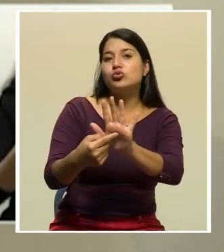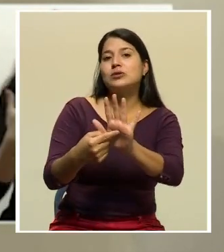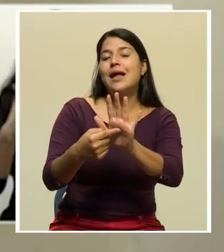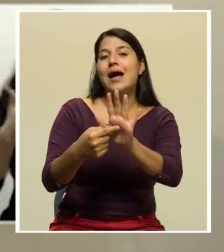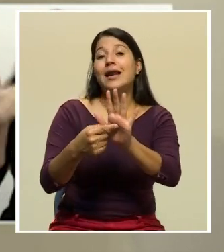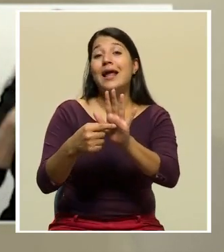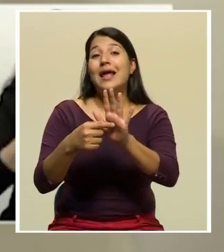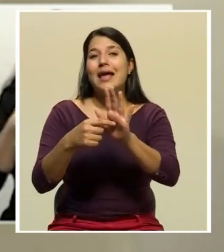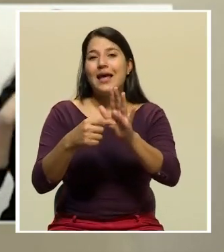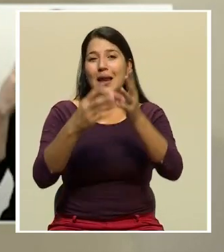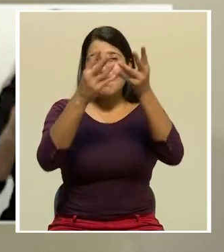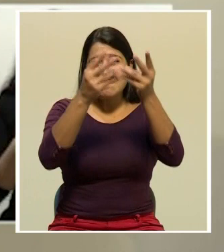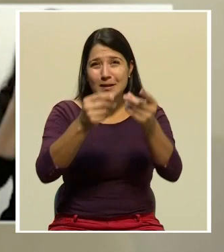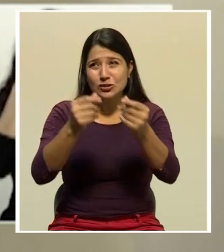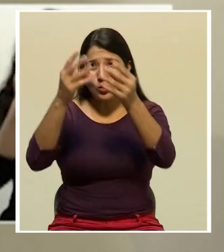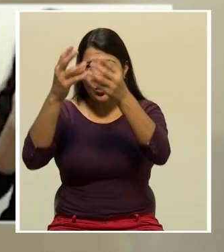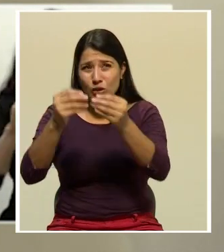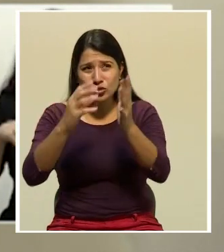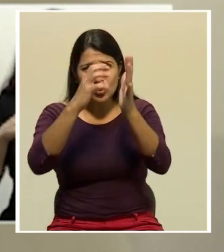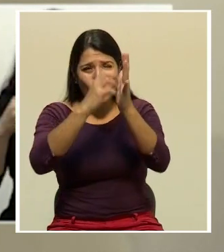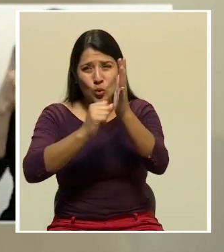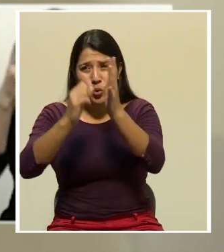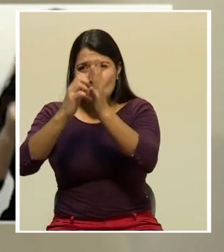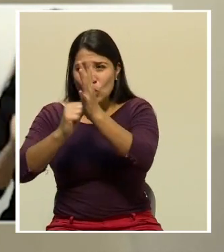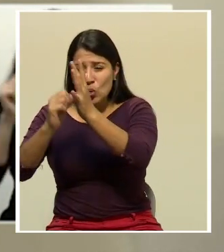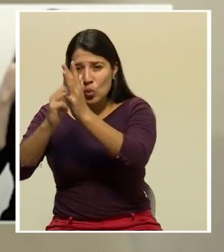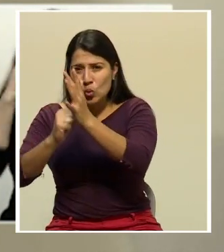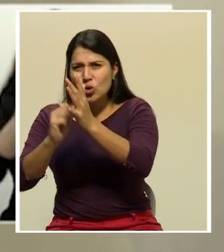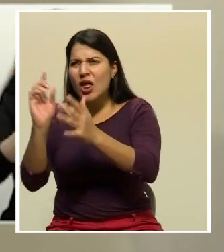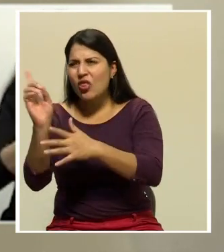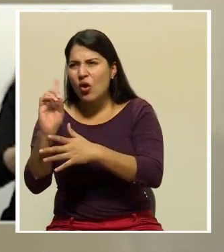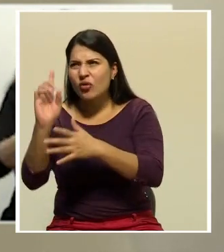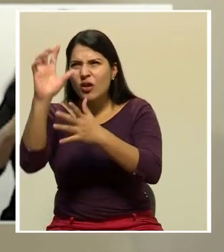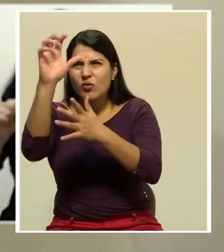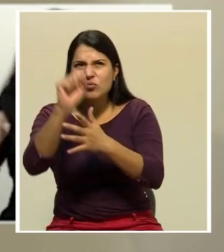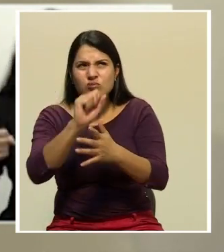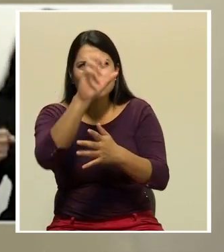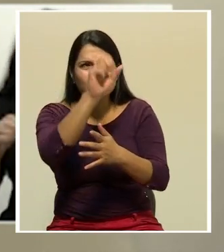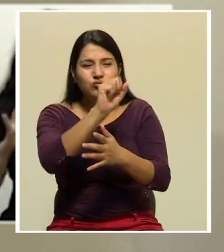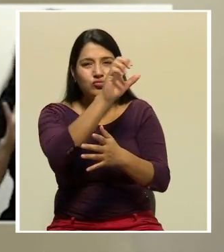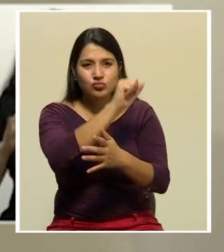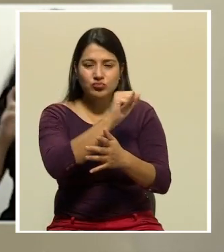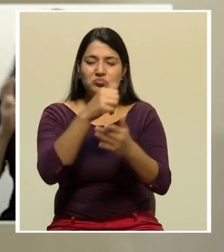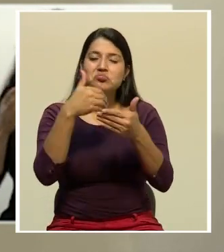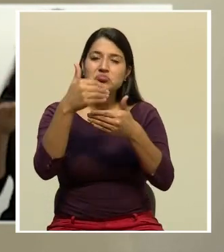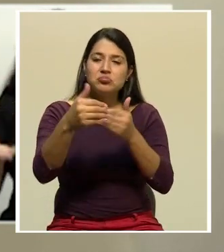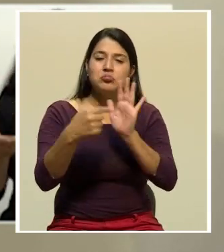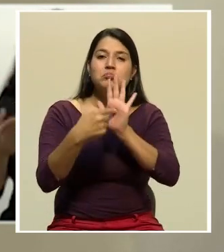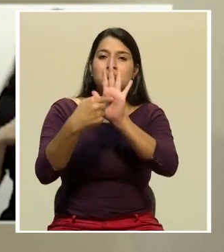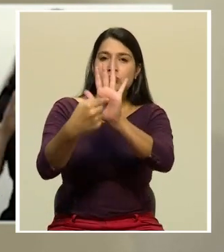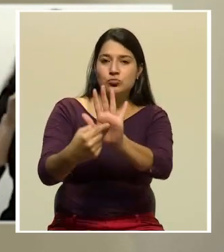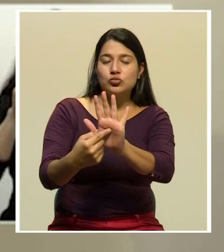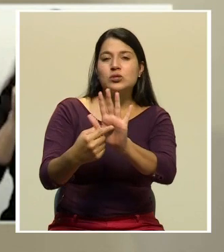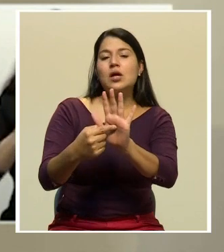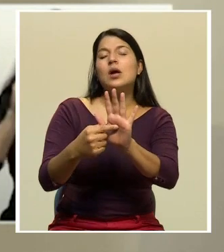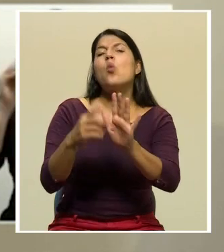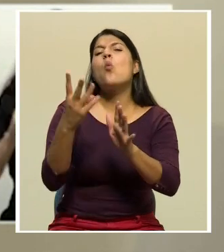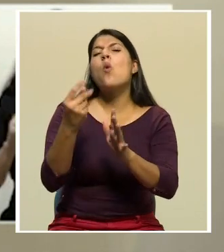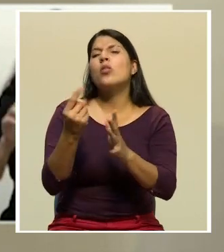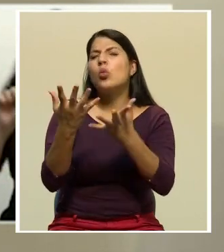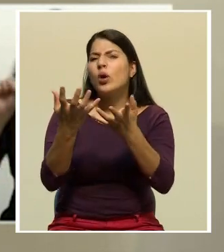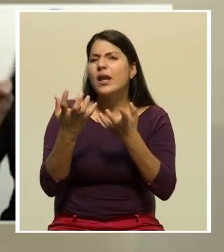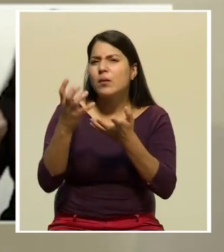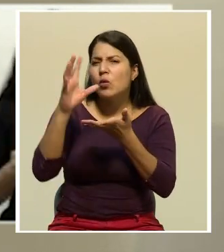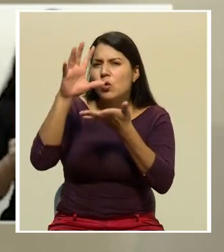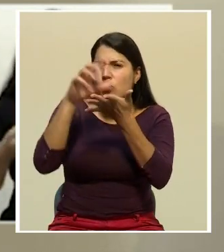colega ministro de Hacienda ha informado sobre este tema de más de 1% de recorte